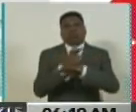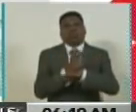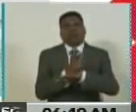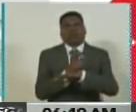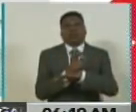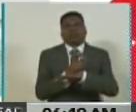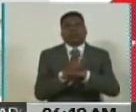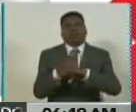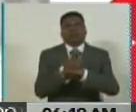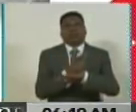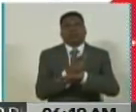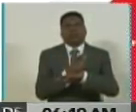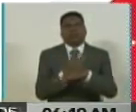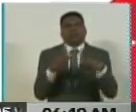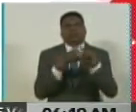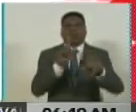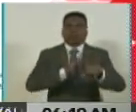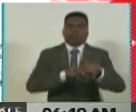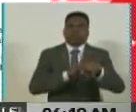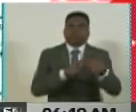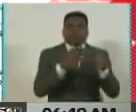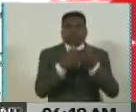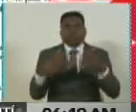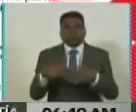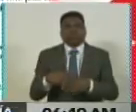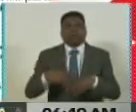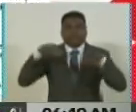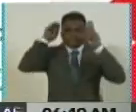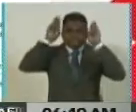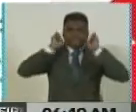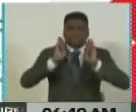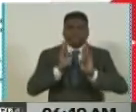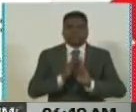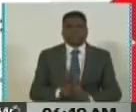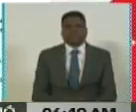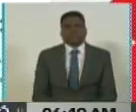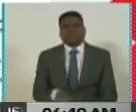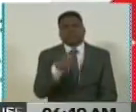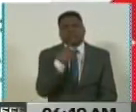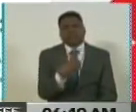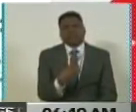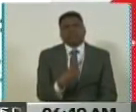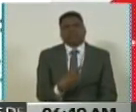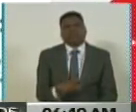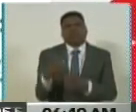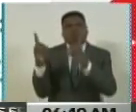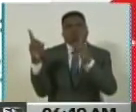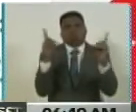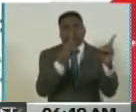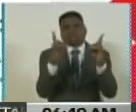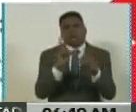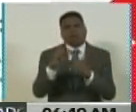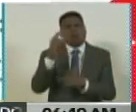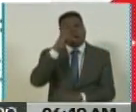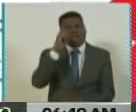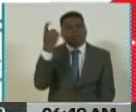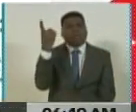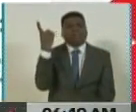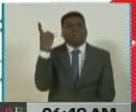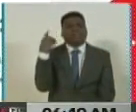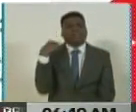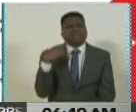transición. La vocera de la derecha, María Machado, pues también sostenía que el diálogo en